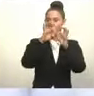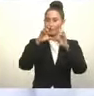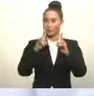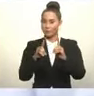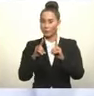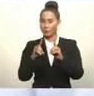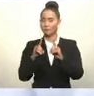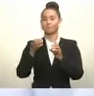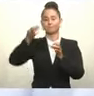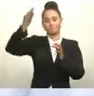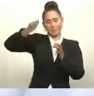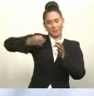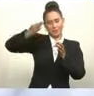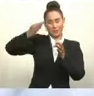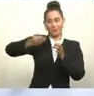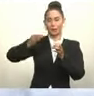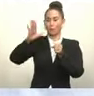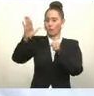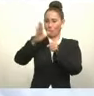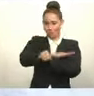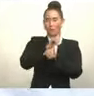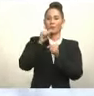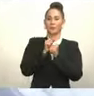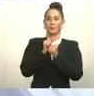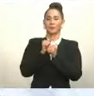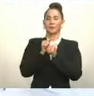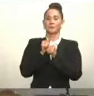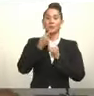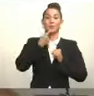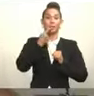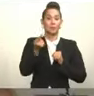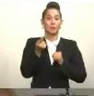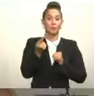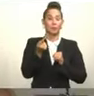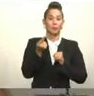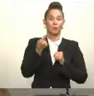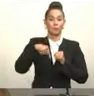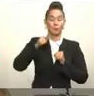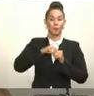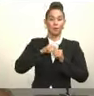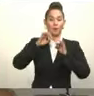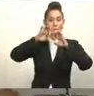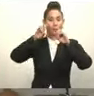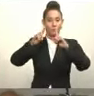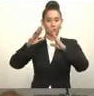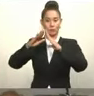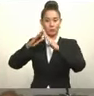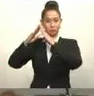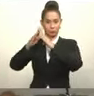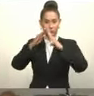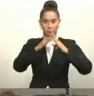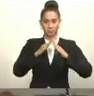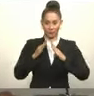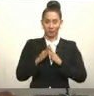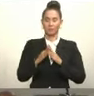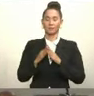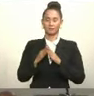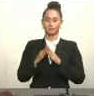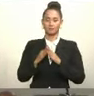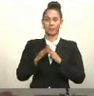es exactamente lo que hemos hecho. Dijimos, cito, vamos a la educación a distancia. La